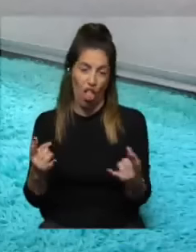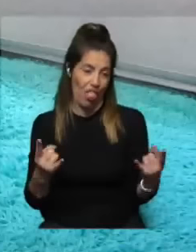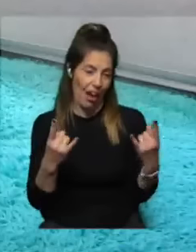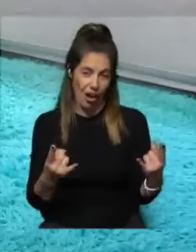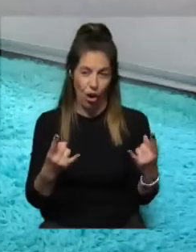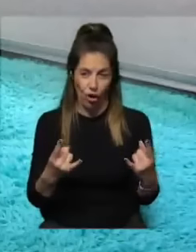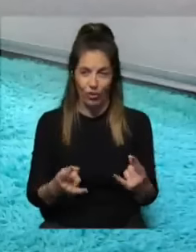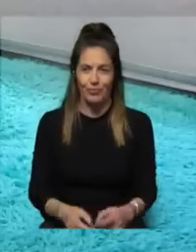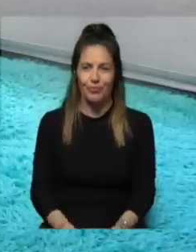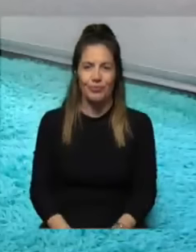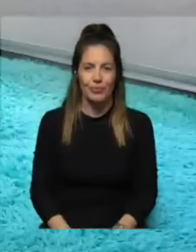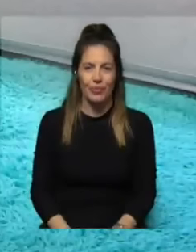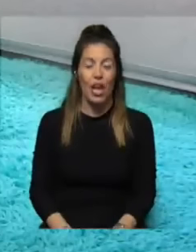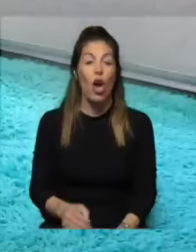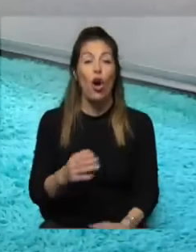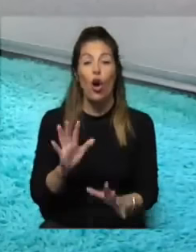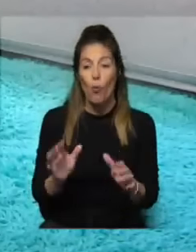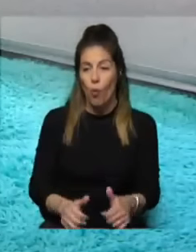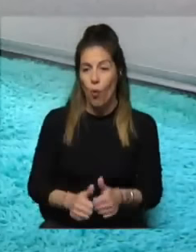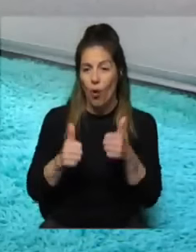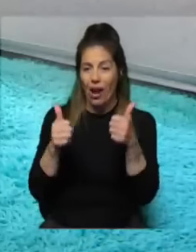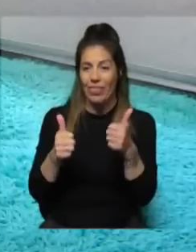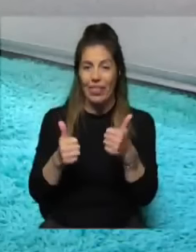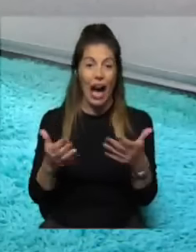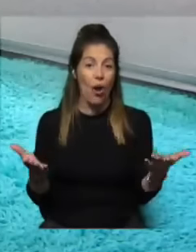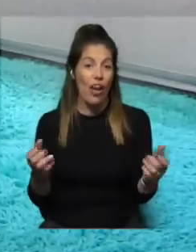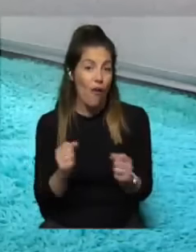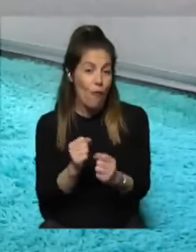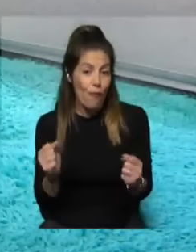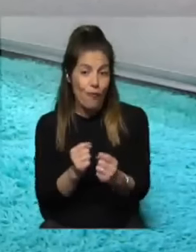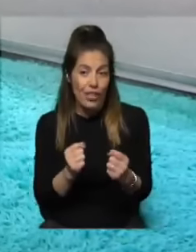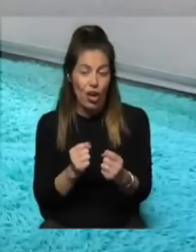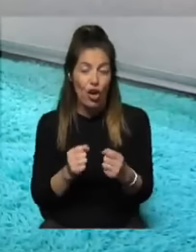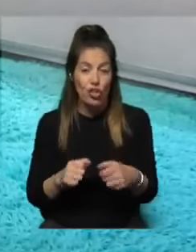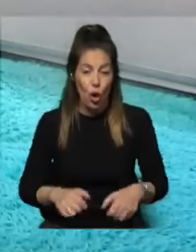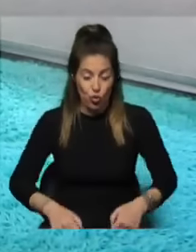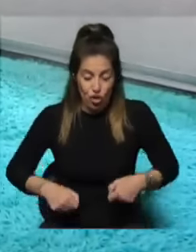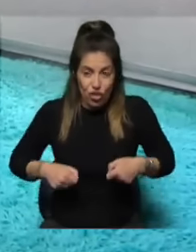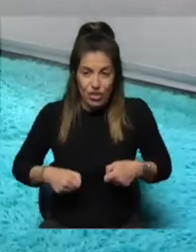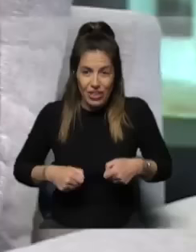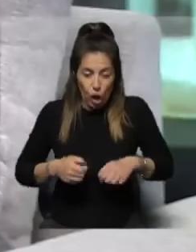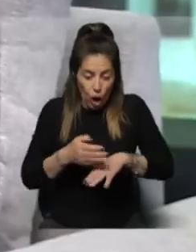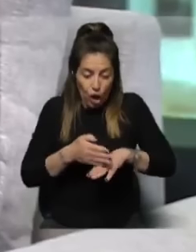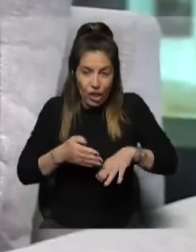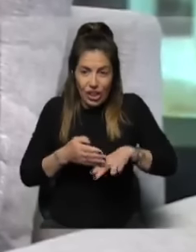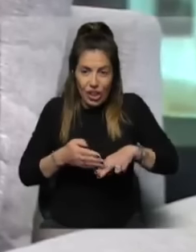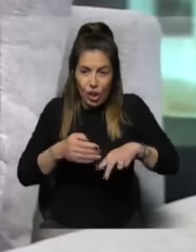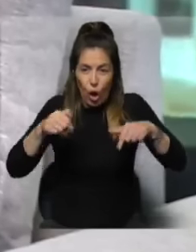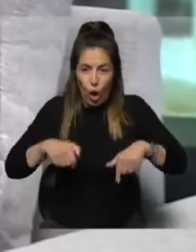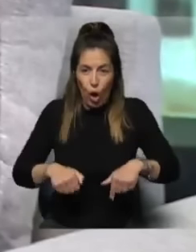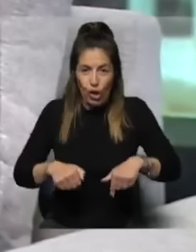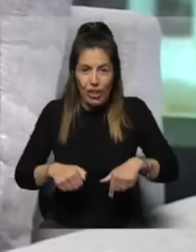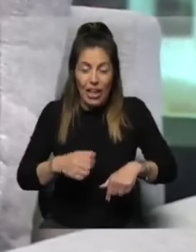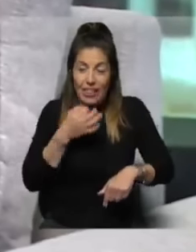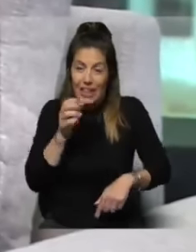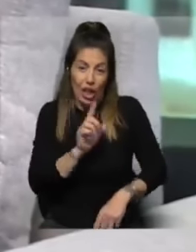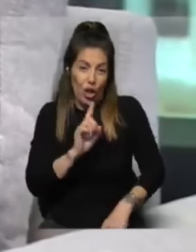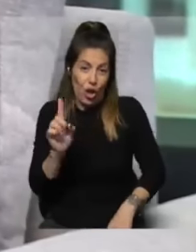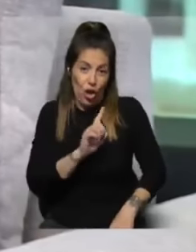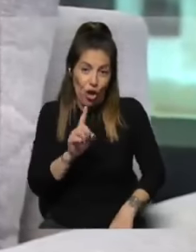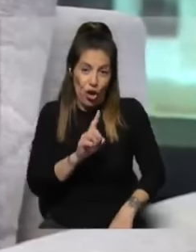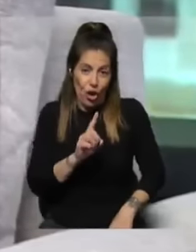Sin lugar a dudas. Bueno, ¿cómo anda? Y bueno, ahora con frío, Fito. Yo tenía un shortcito para ponerme hoy en el programa y dije, por favor, el shortcito, ¿no? Todo el